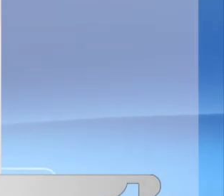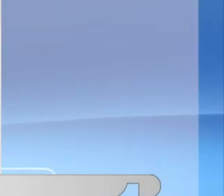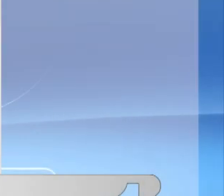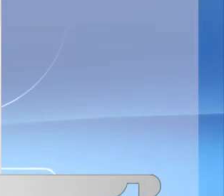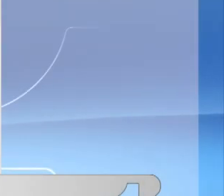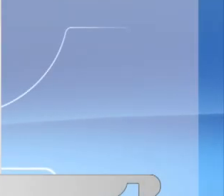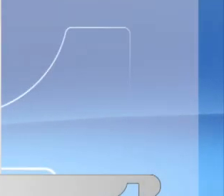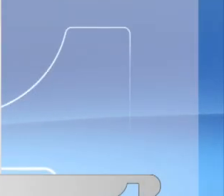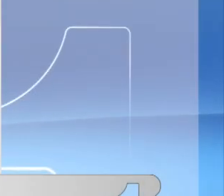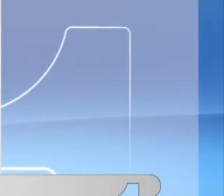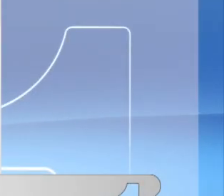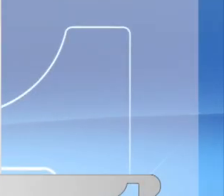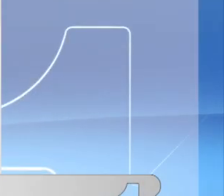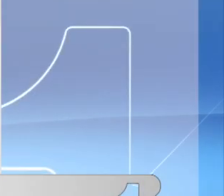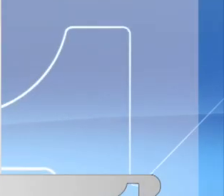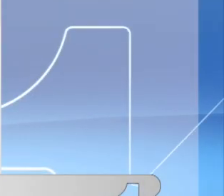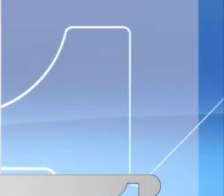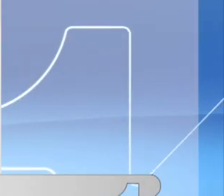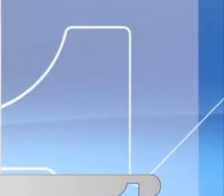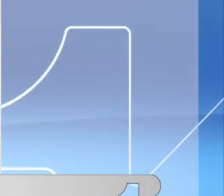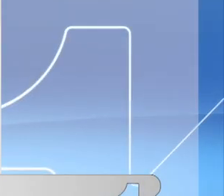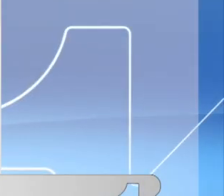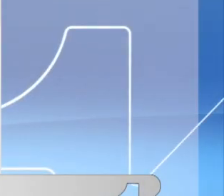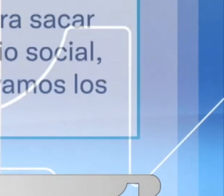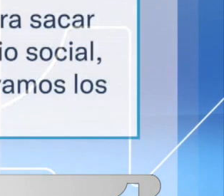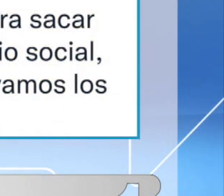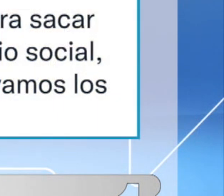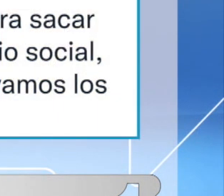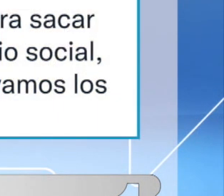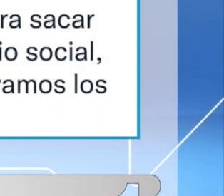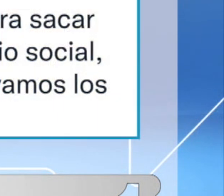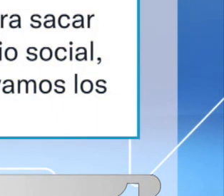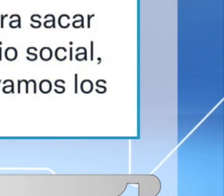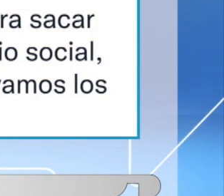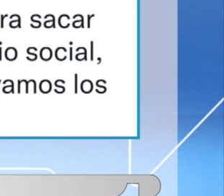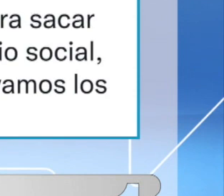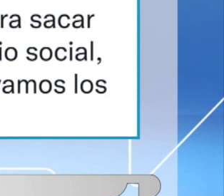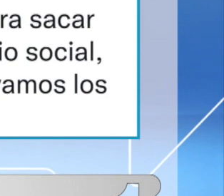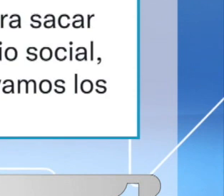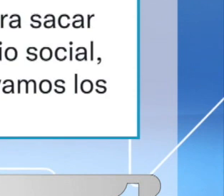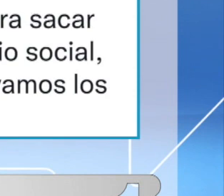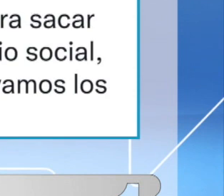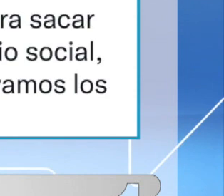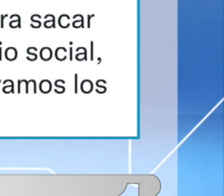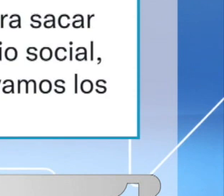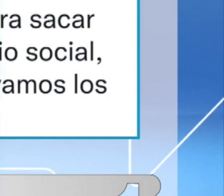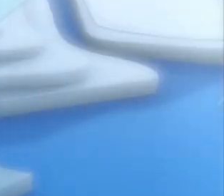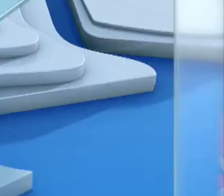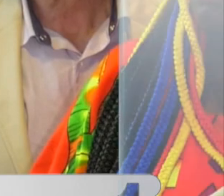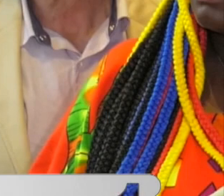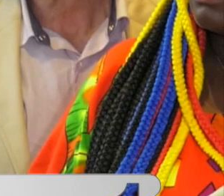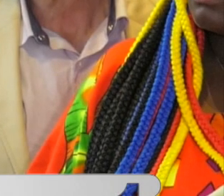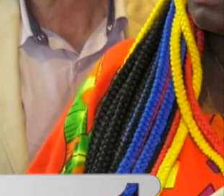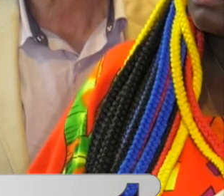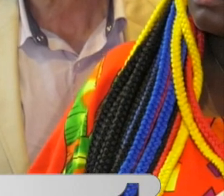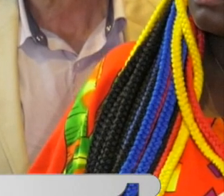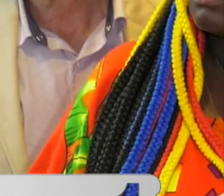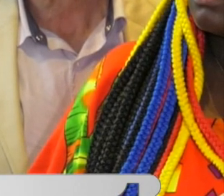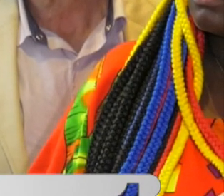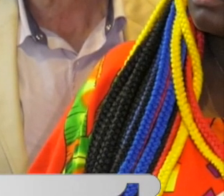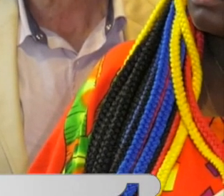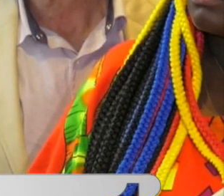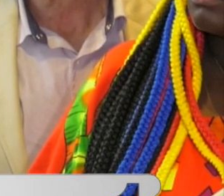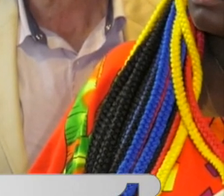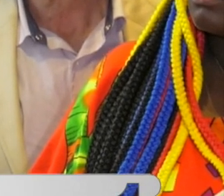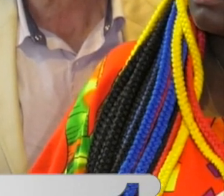Presidente electo Gustavo Petro se reúne con la alcaldesa de Bogotá, Claudia López. Encuentro duró 2 horas. En la tarde,